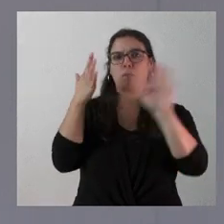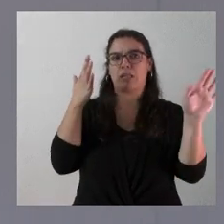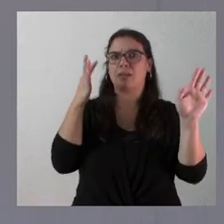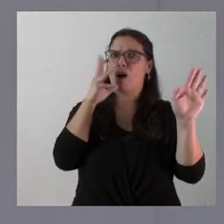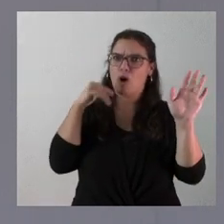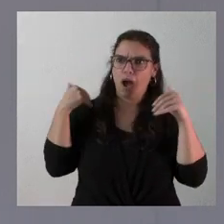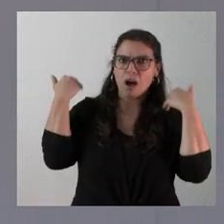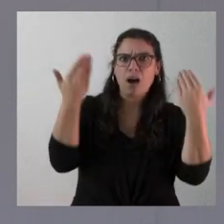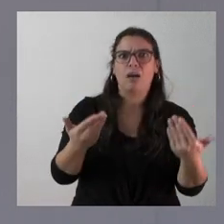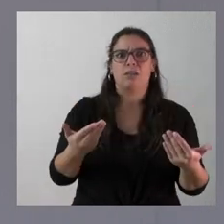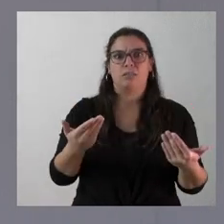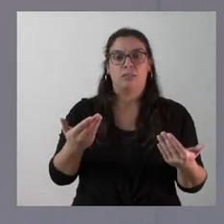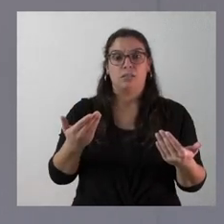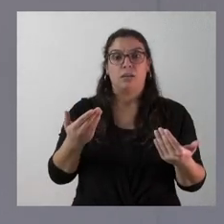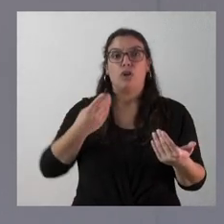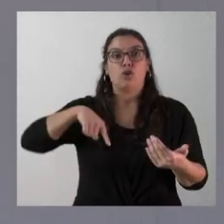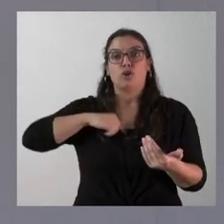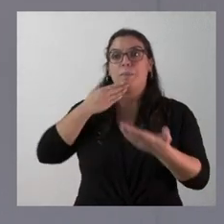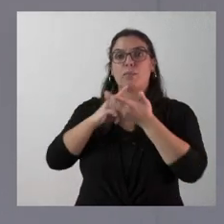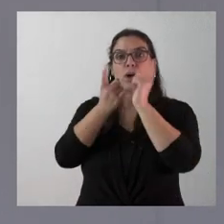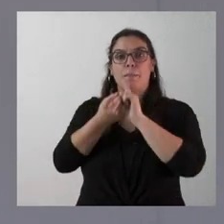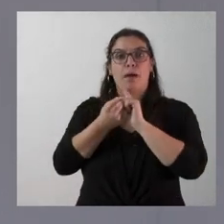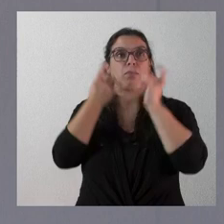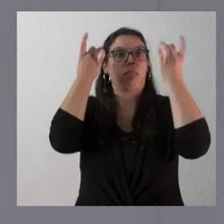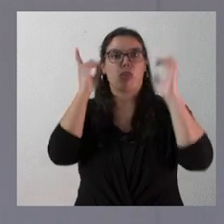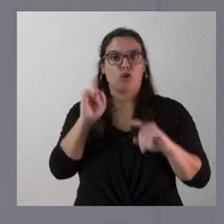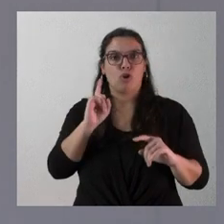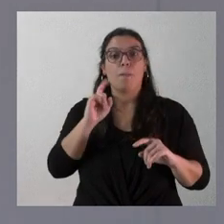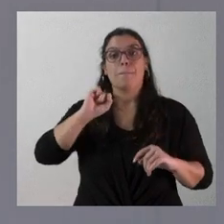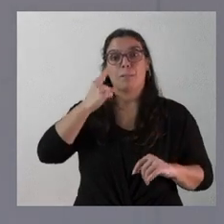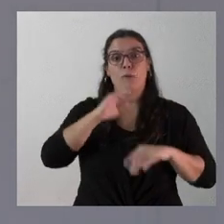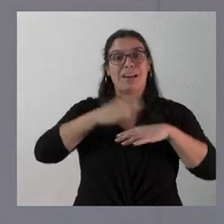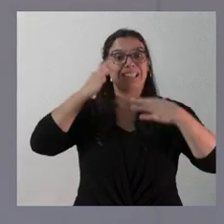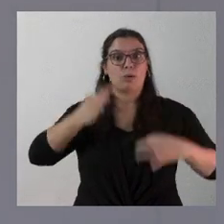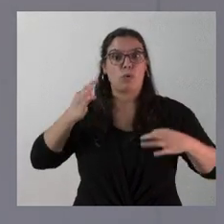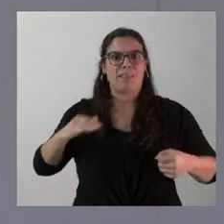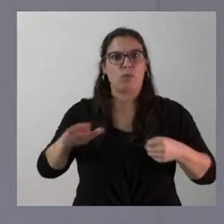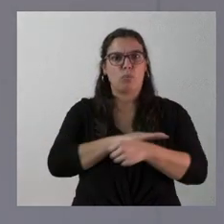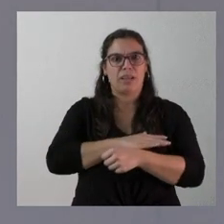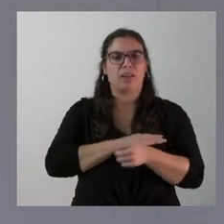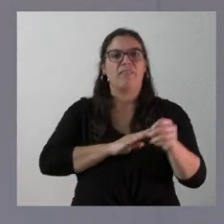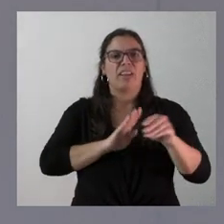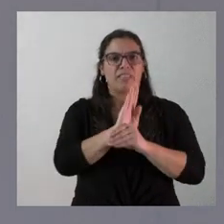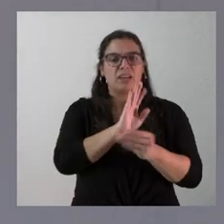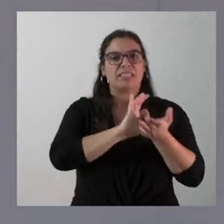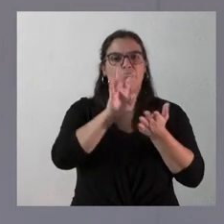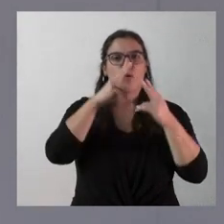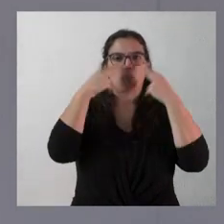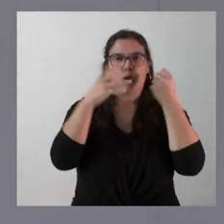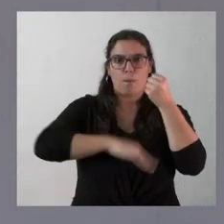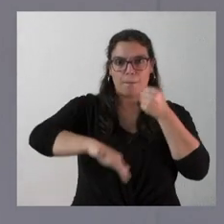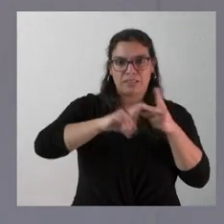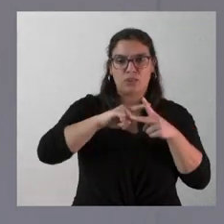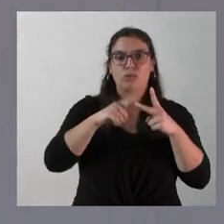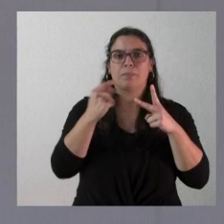pedimos que se cambie pero no que se cambie por cambiar que se cambie primero para asegurar la financiación de esos servicios públicos esenciales para asegurar la suficiencia